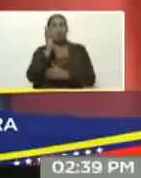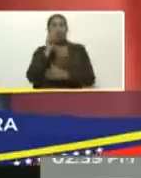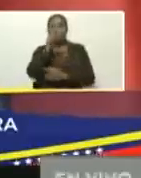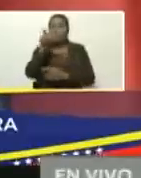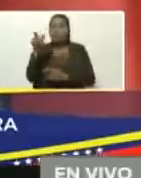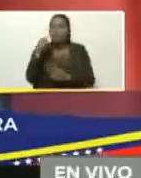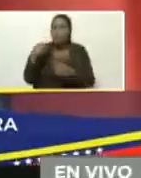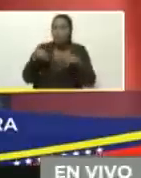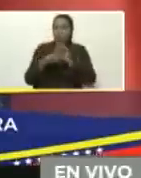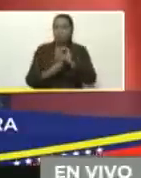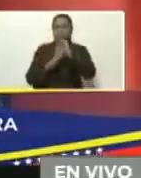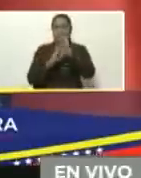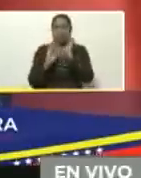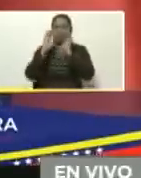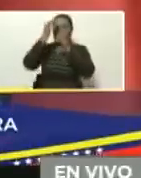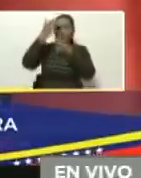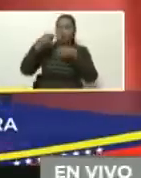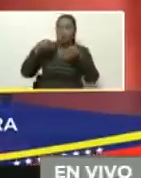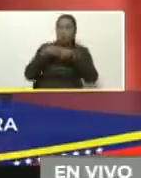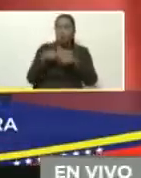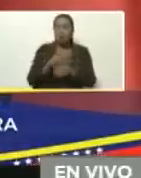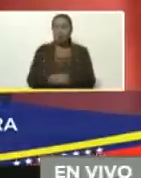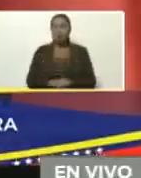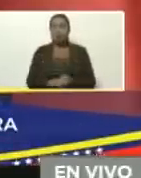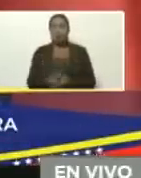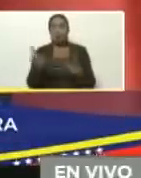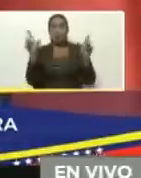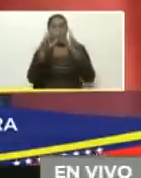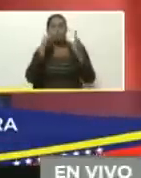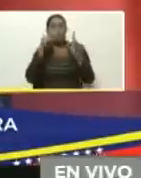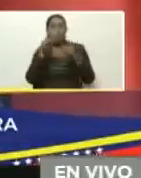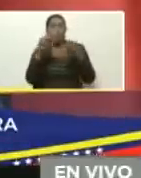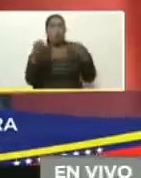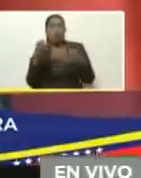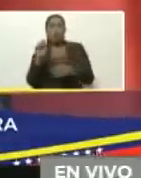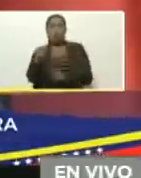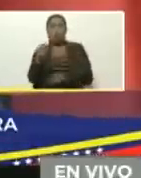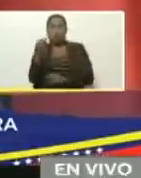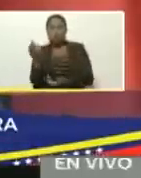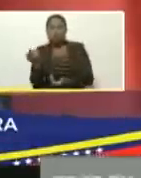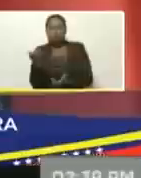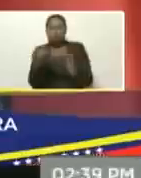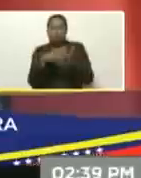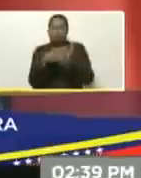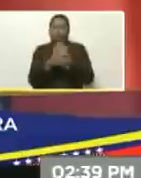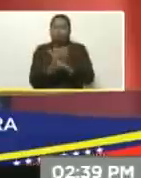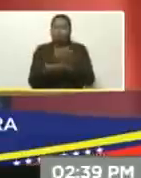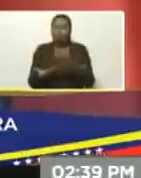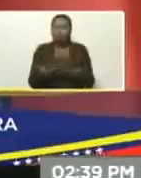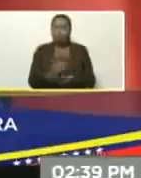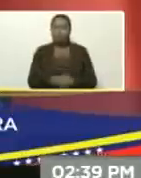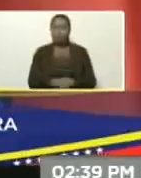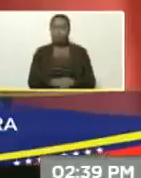estos líderes de terroristas en canales de televisiones. Entonces,